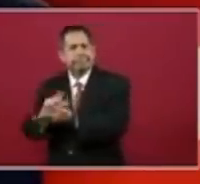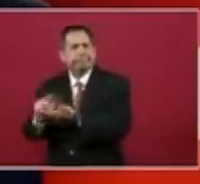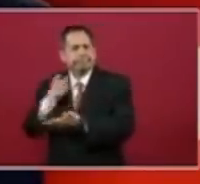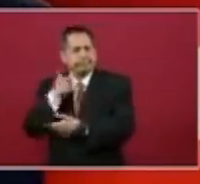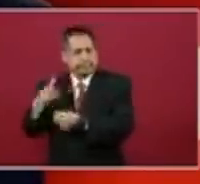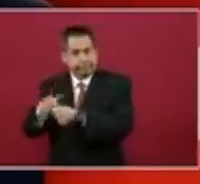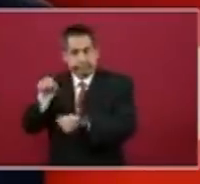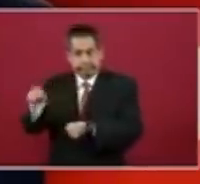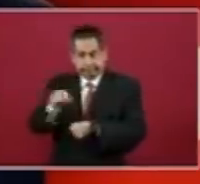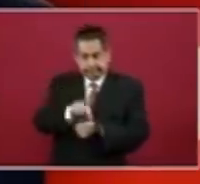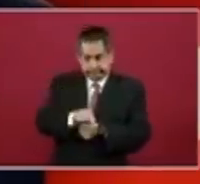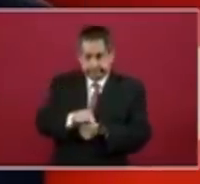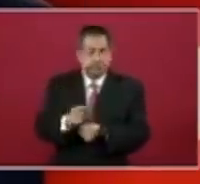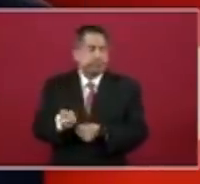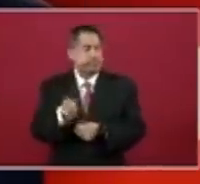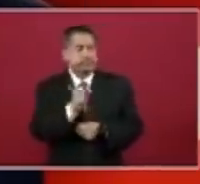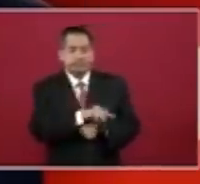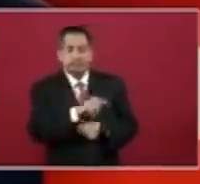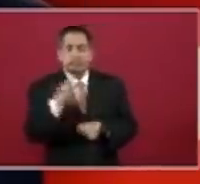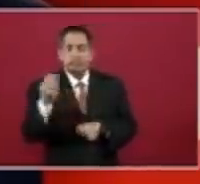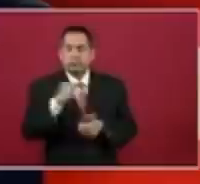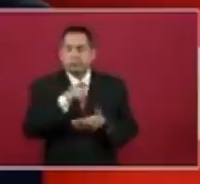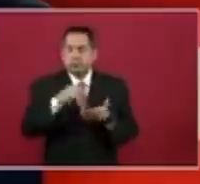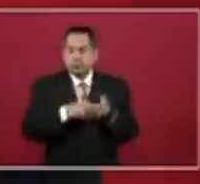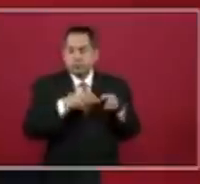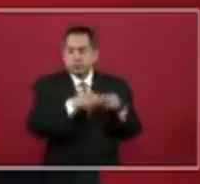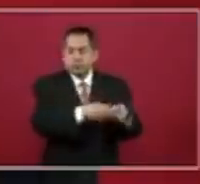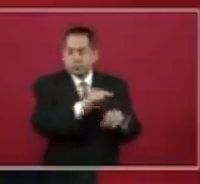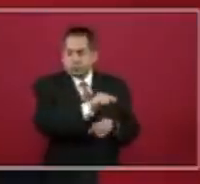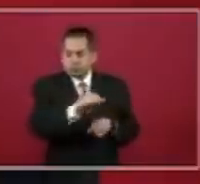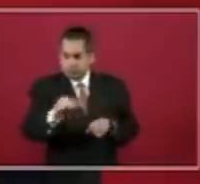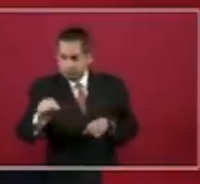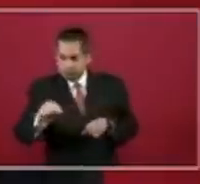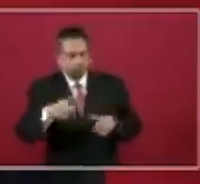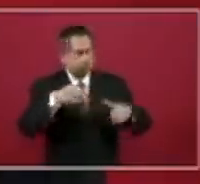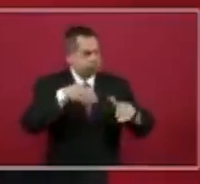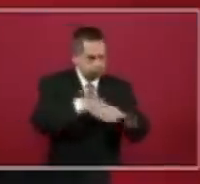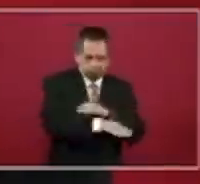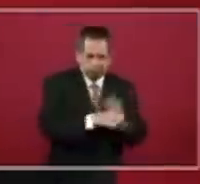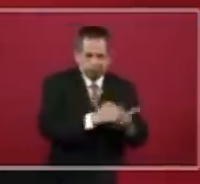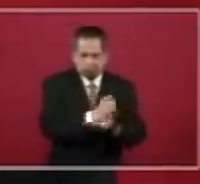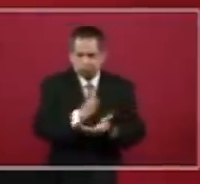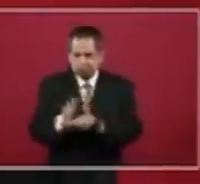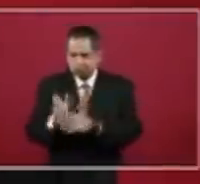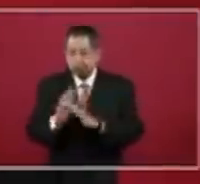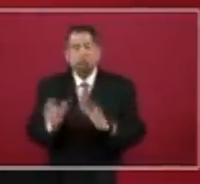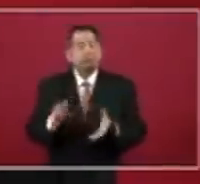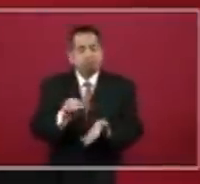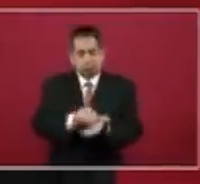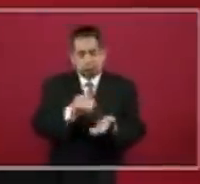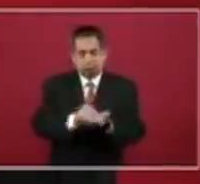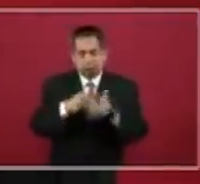esas 9 terminales marítimas. Se continúa con este tipo de